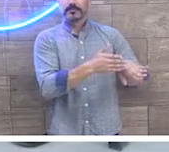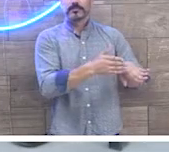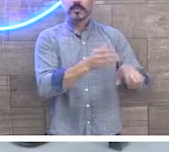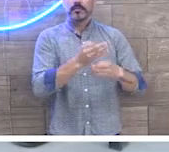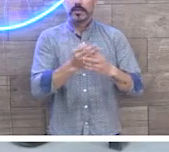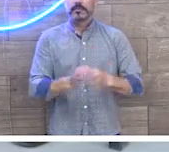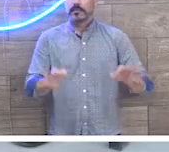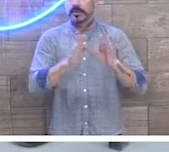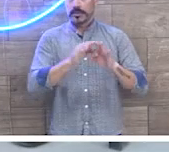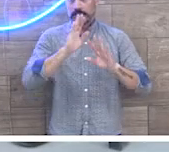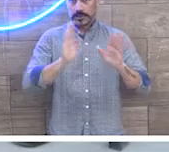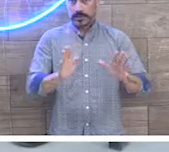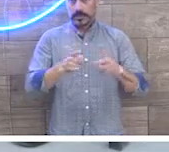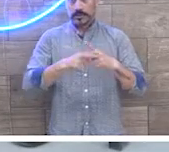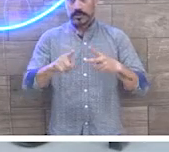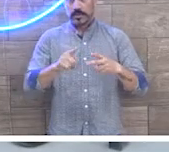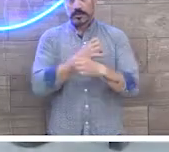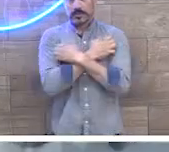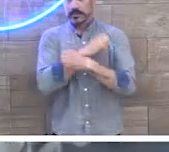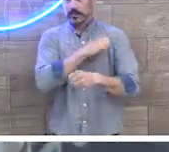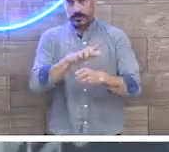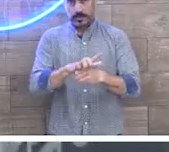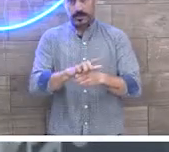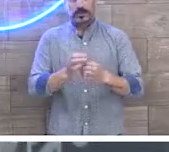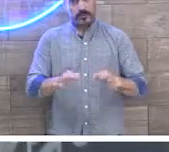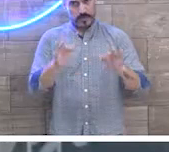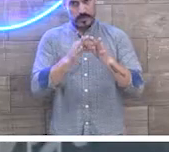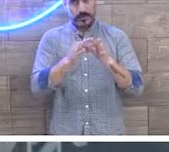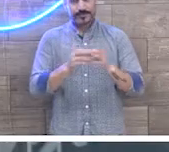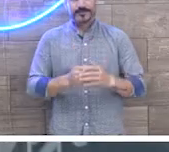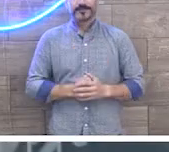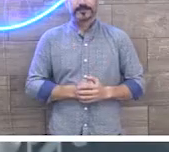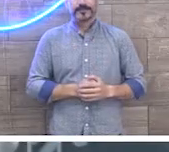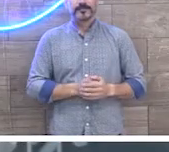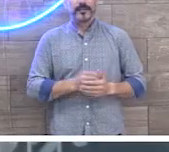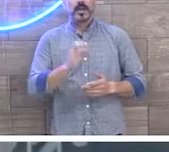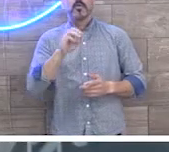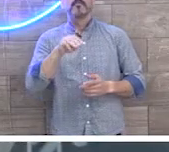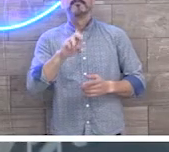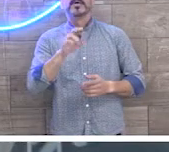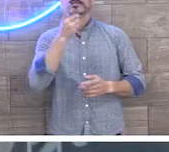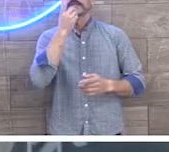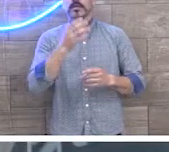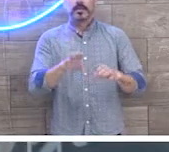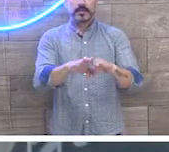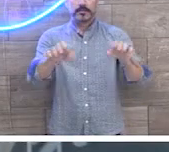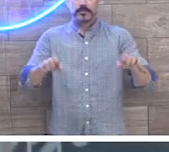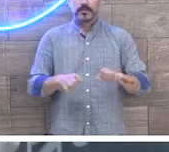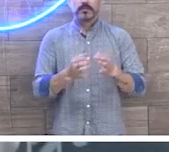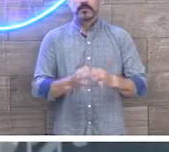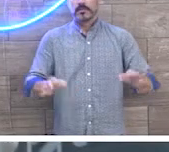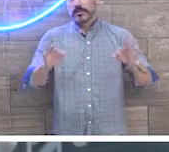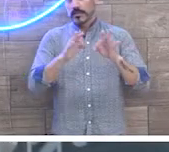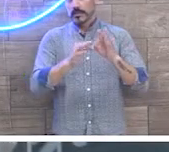especial? Bueno, pues muchas gracias por la invitación y claro que es muy importante espacios en donde se hable